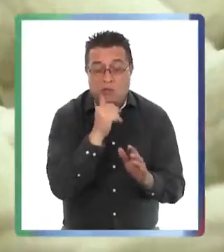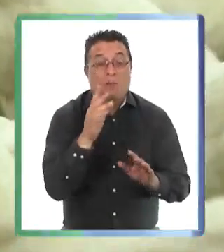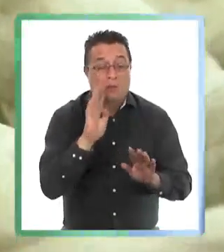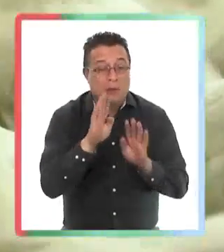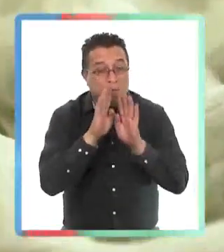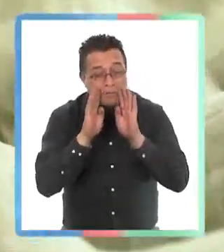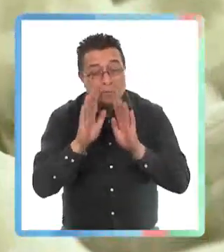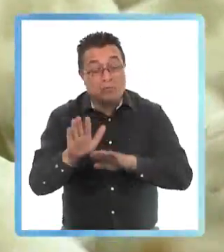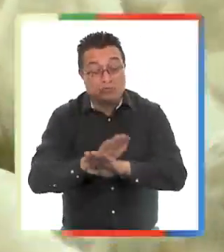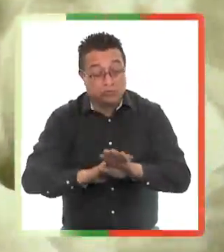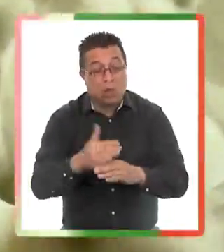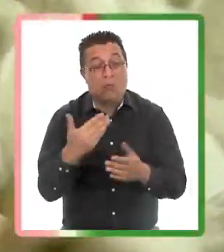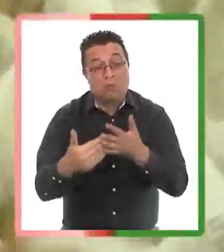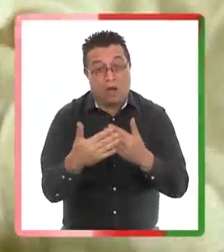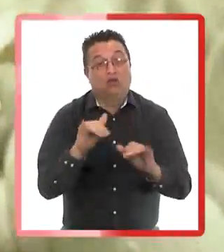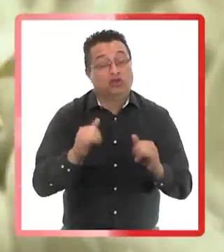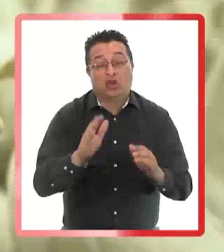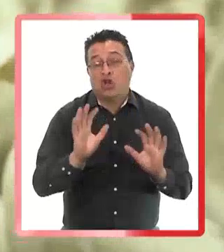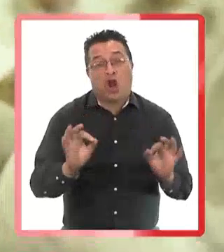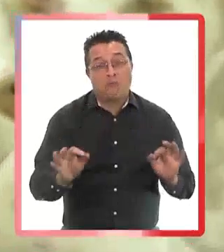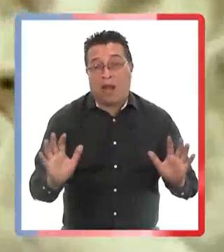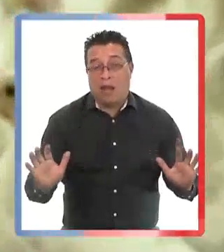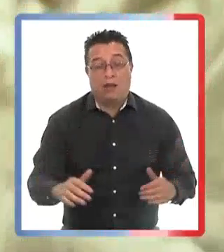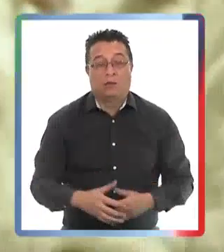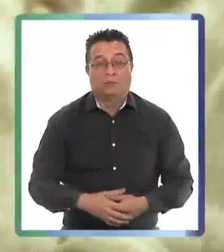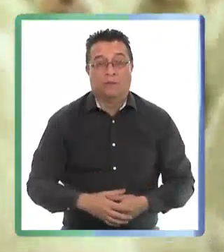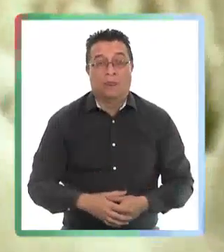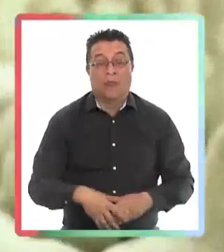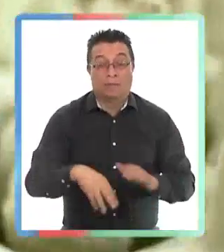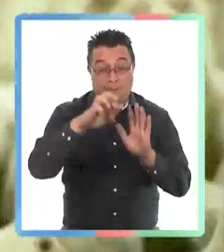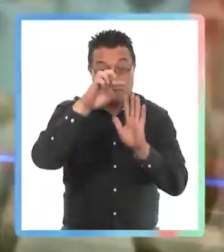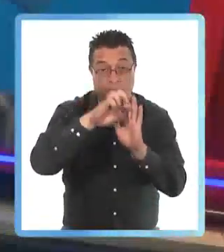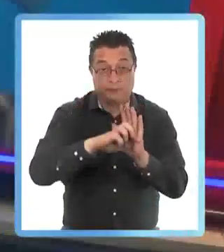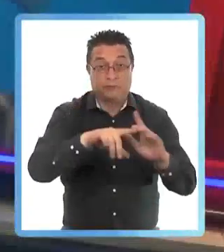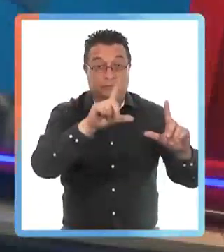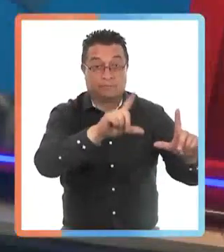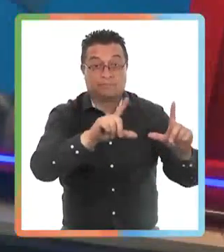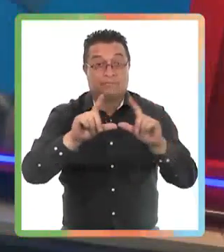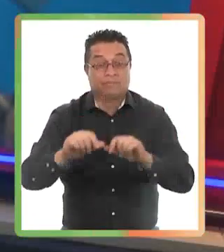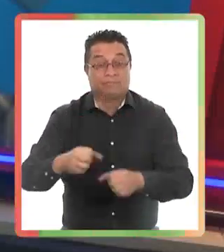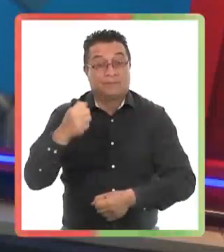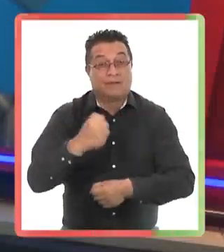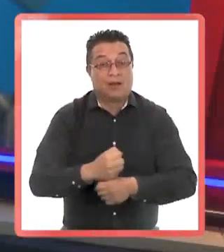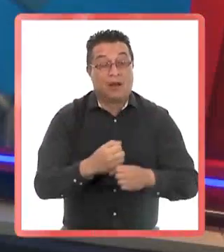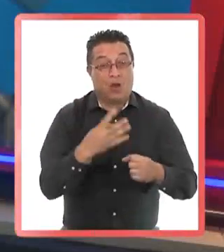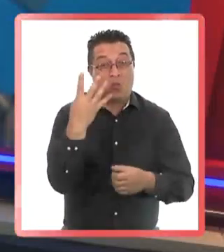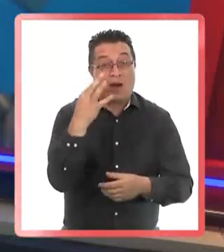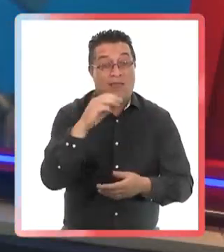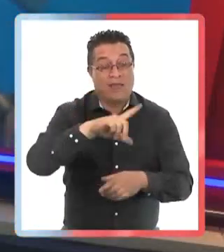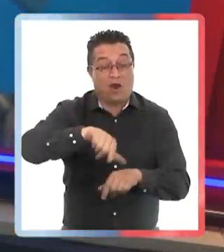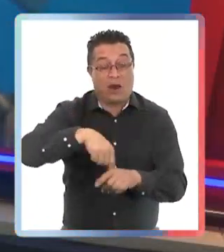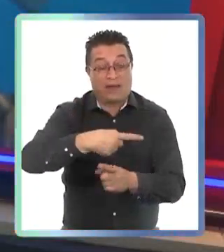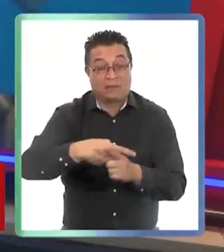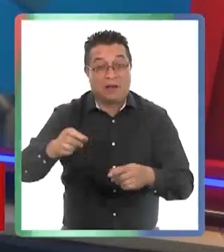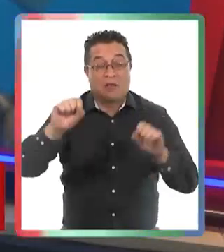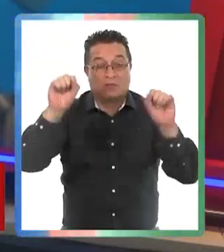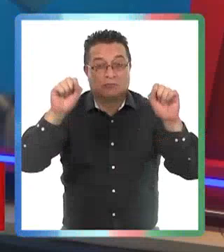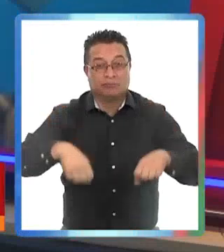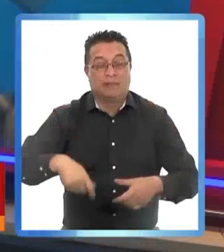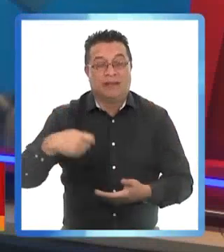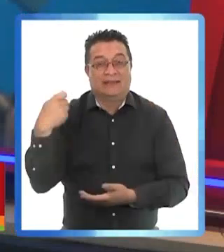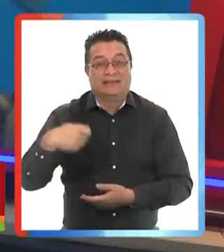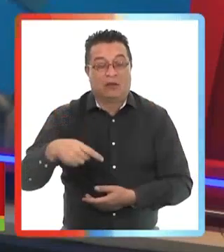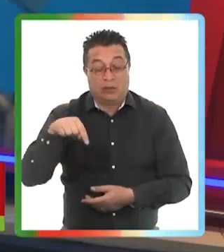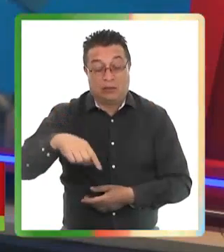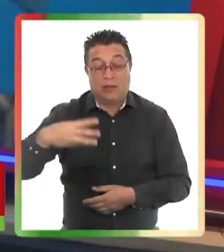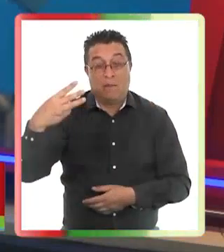manteniendo siempre las medidas de higiene y preparación habituales. El proyecto que reduce la jornada laboral a 40 horas semanales